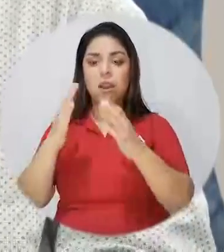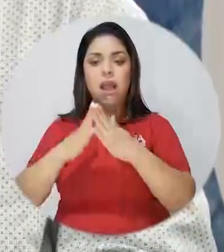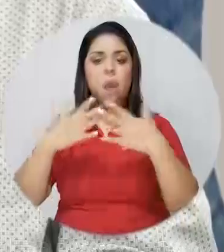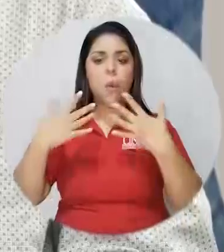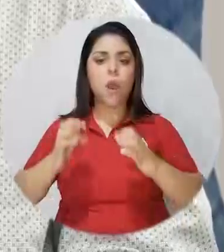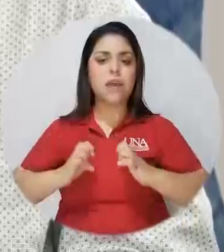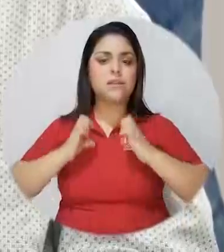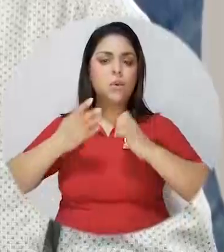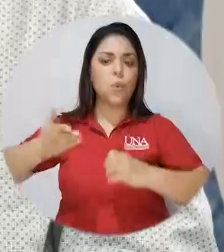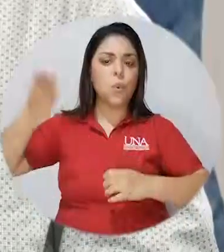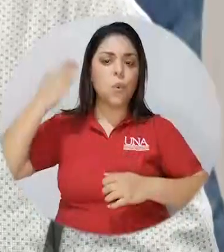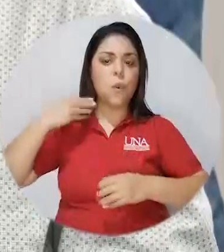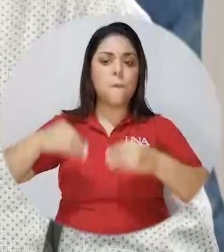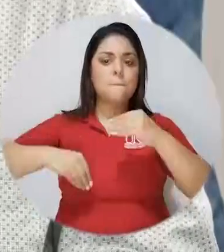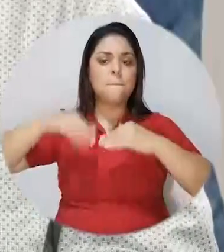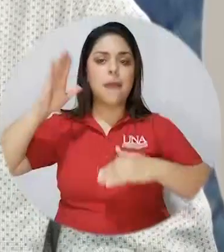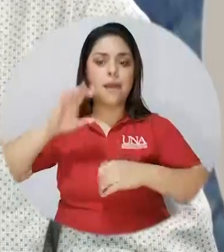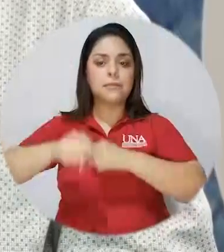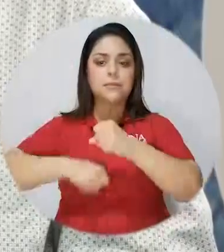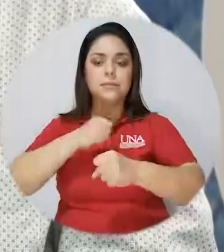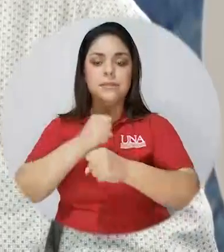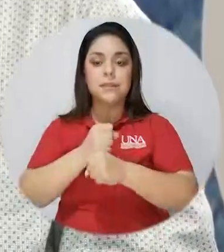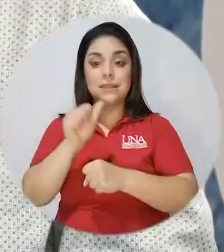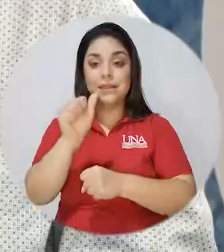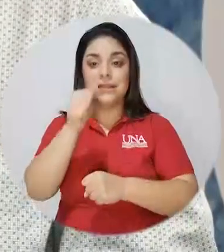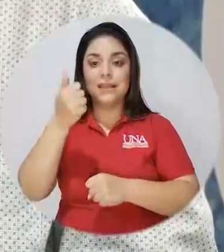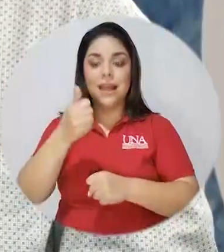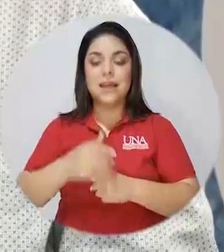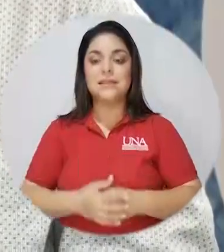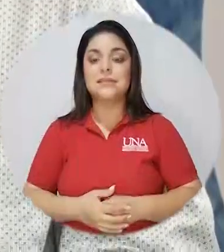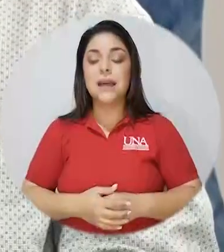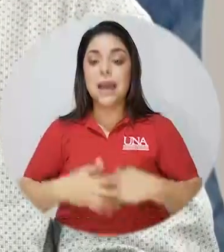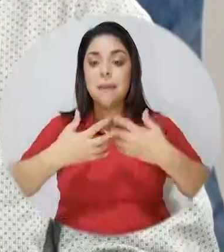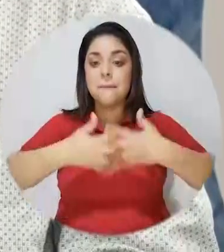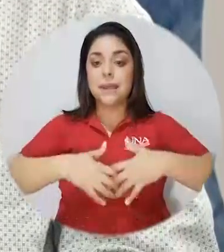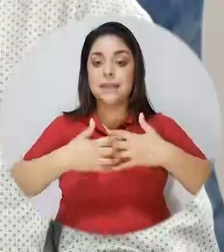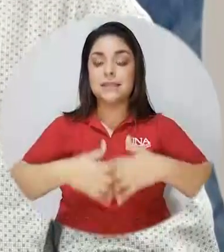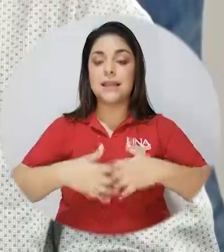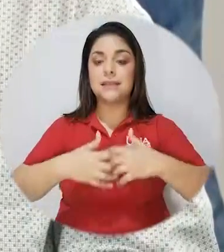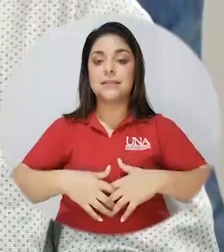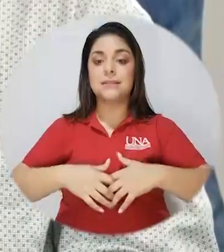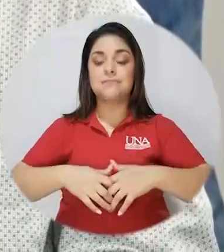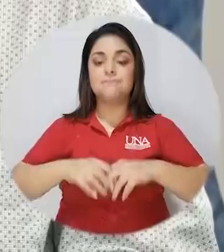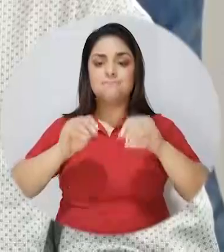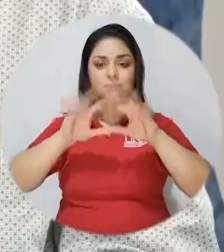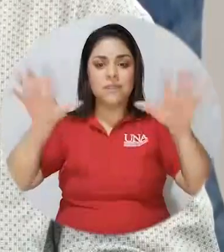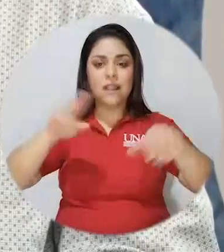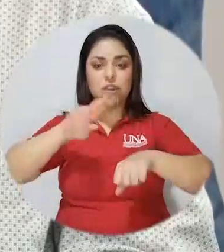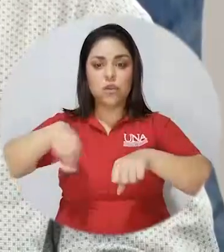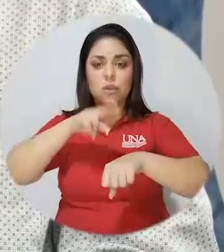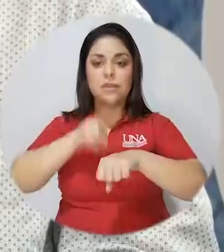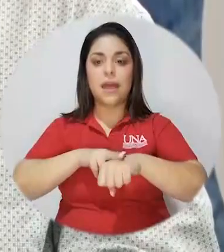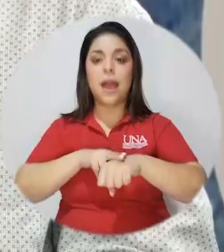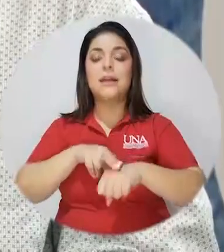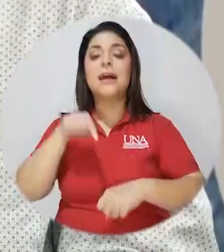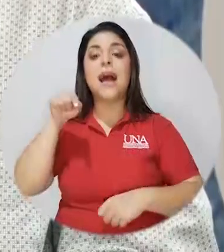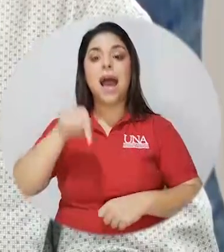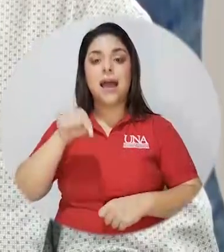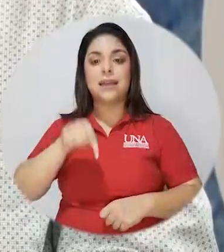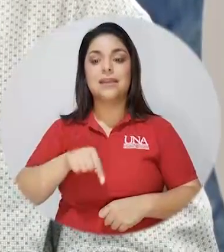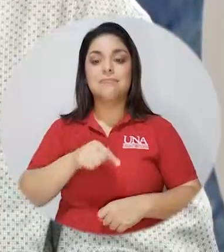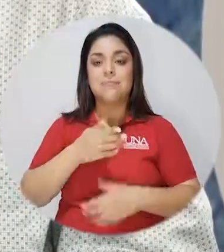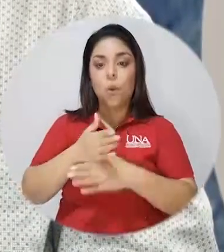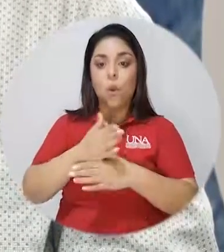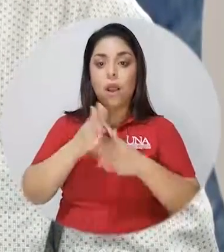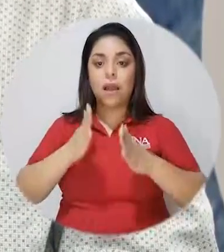más de 10 años. Muchas empresas transnacionales particularmente hacen que sus colaboradores les